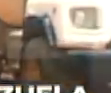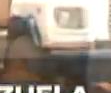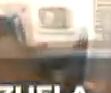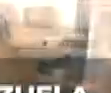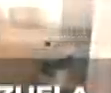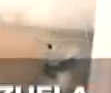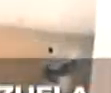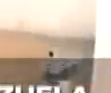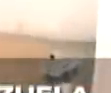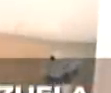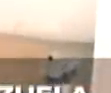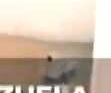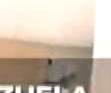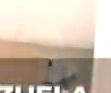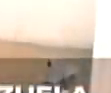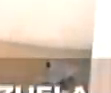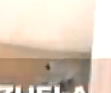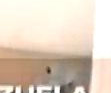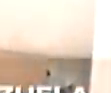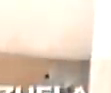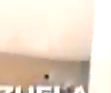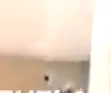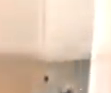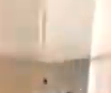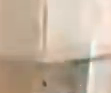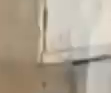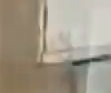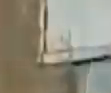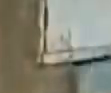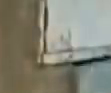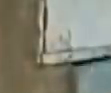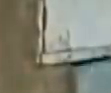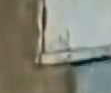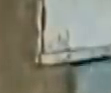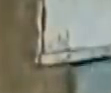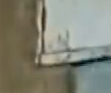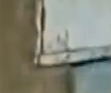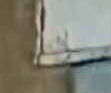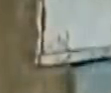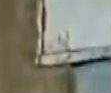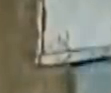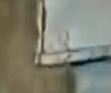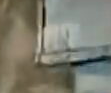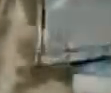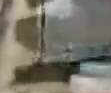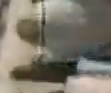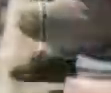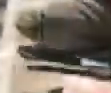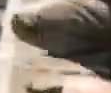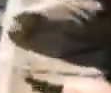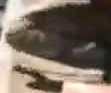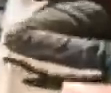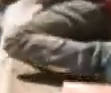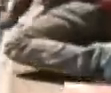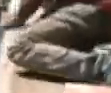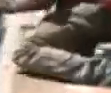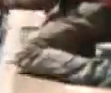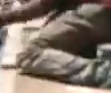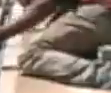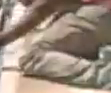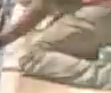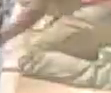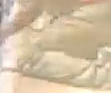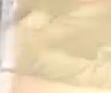de las metas trazadas para el 2021. En un año de duras adversidades provocadas por el brutal ataque imperial y